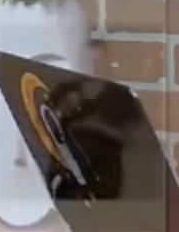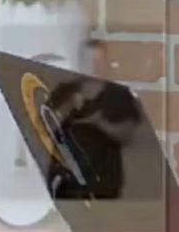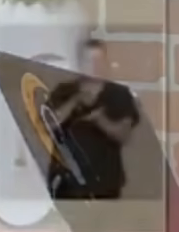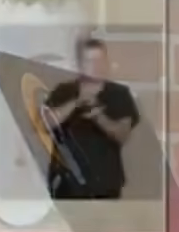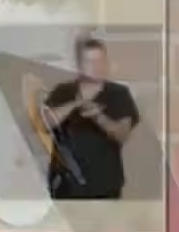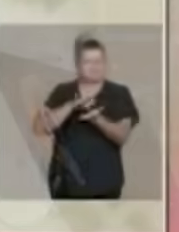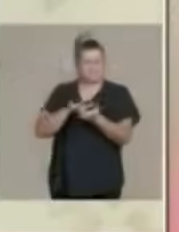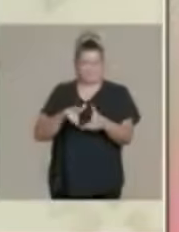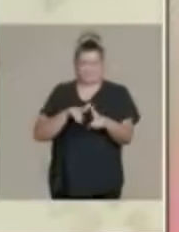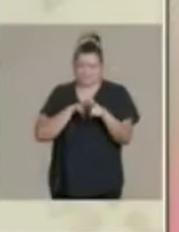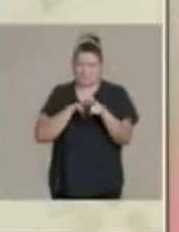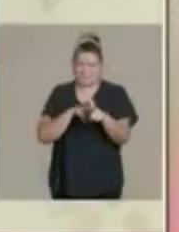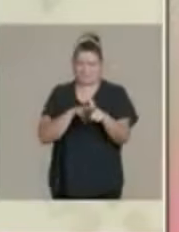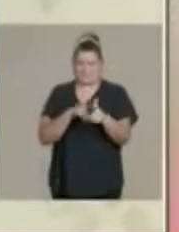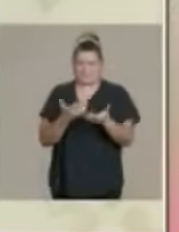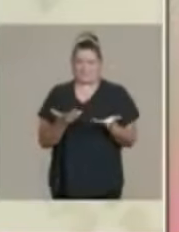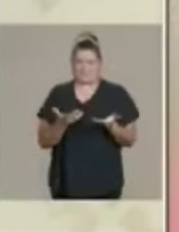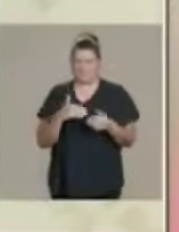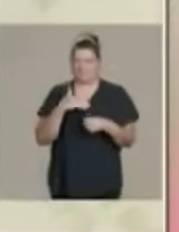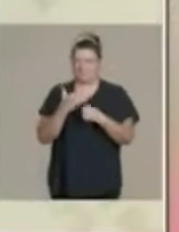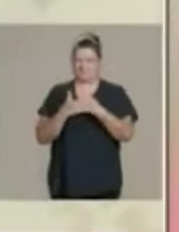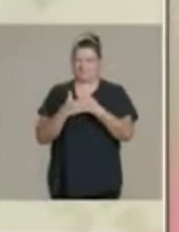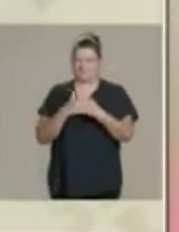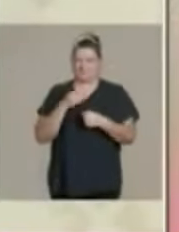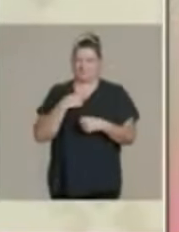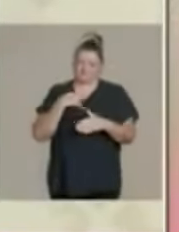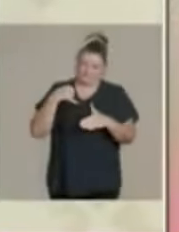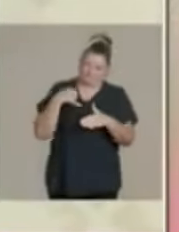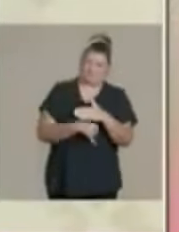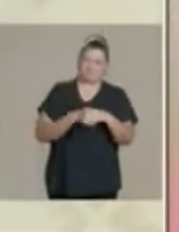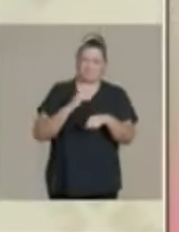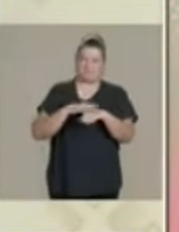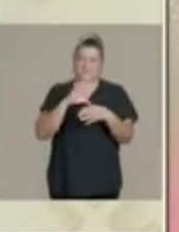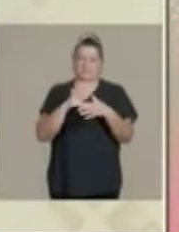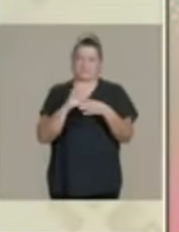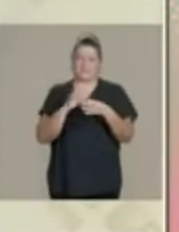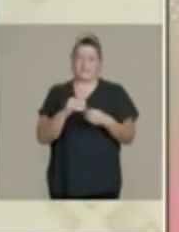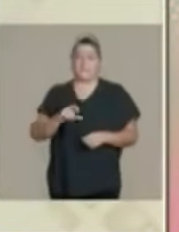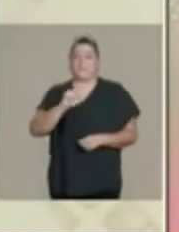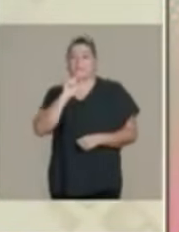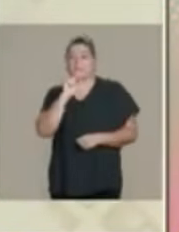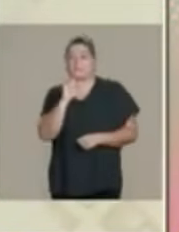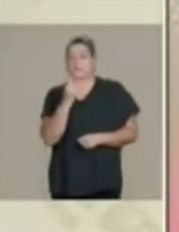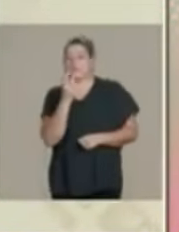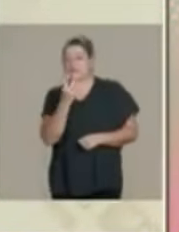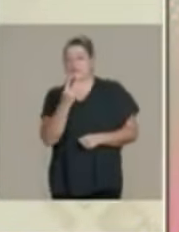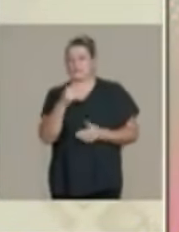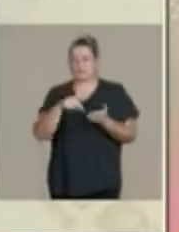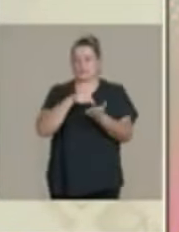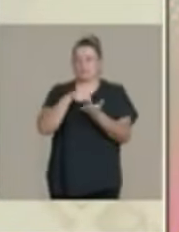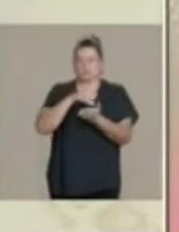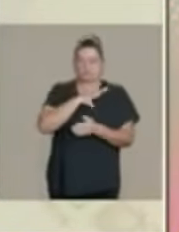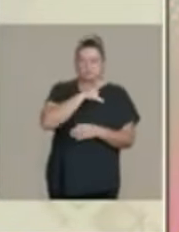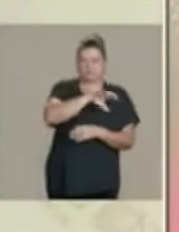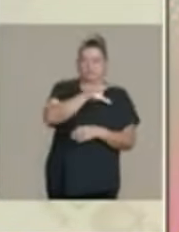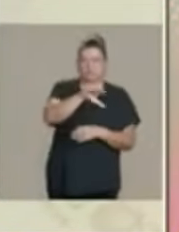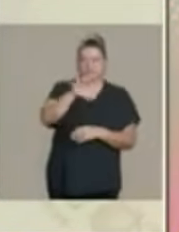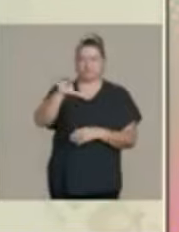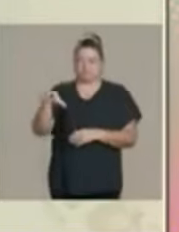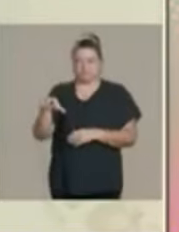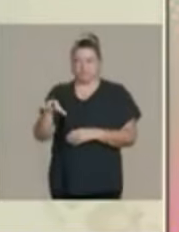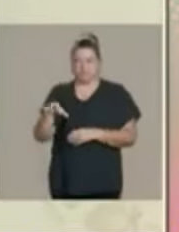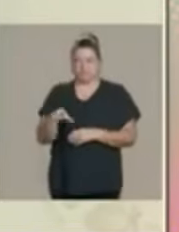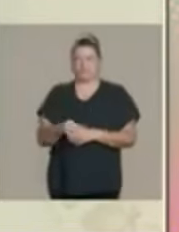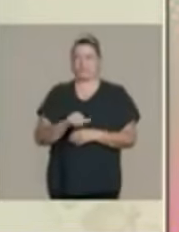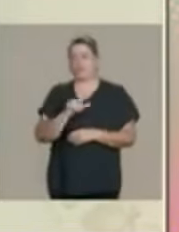En este siguiente segmento, Gálvez habló de cómo Claudia gastó el dinero en su imagen personal en lugar de atender el problema del agua cuando fue jefa